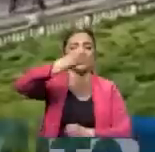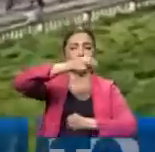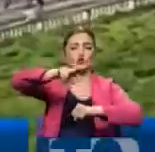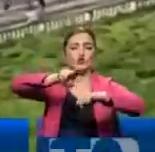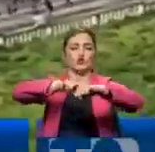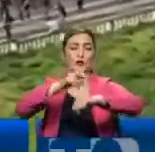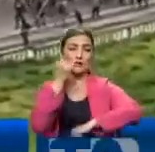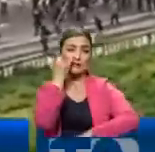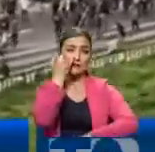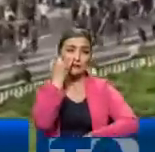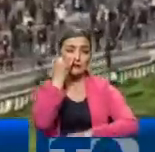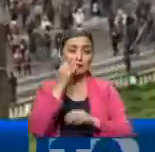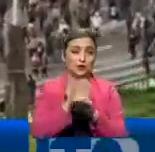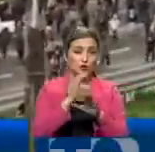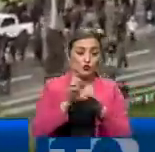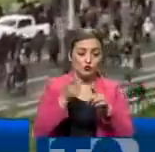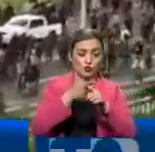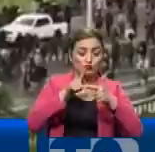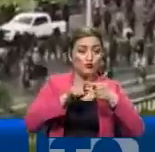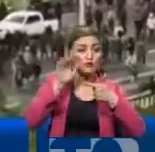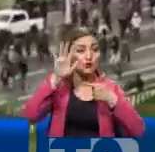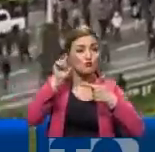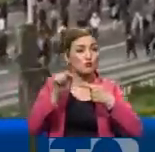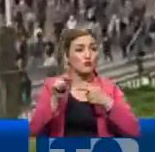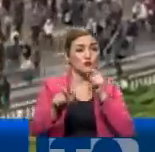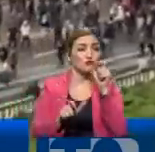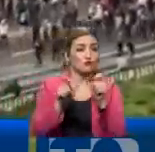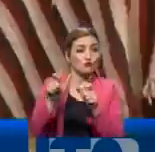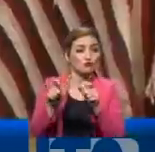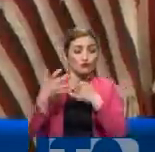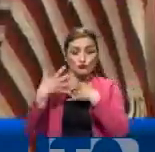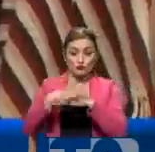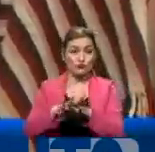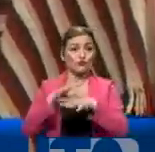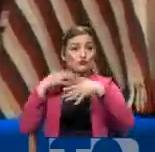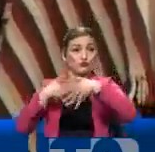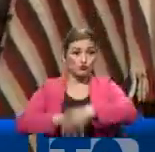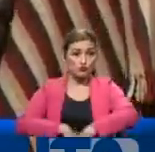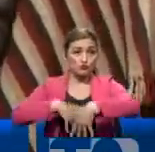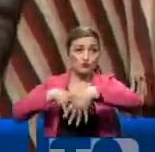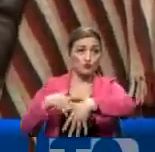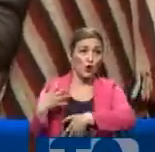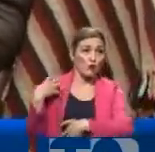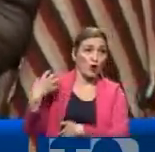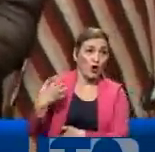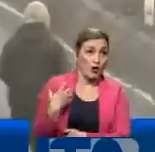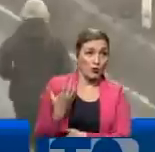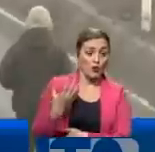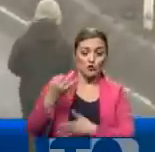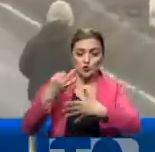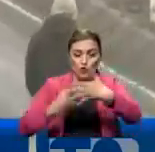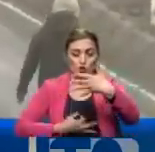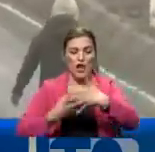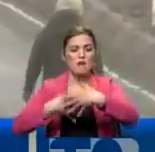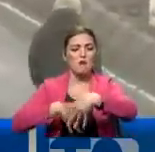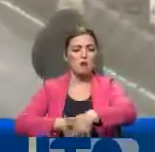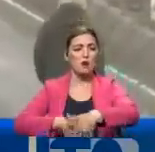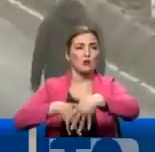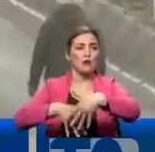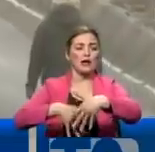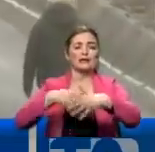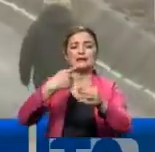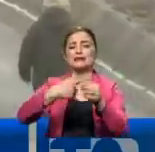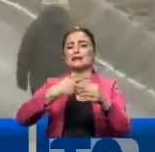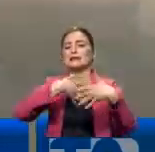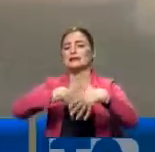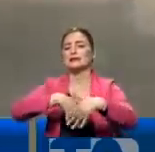Nacionalidades Indígenas calcula que en promedio 5.000 personas integran la marcha, mientras aseguran que el número total de manifestantes en la